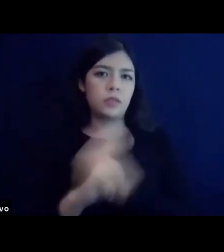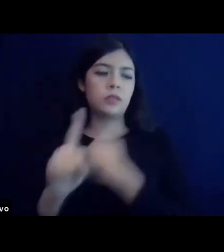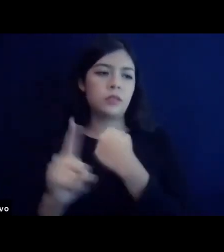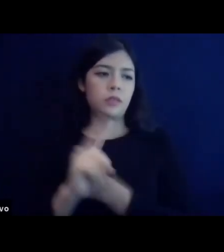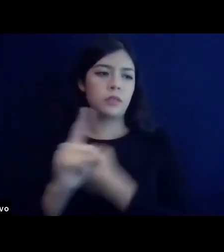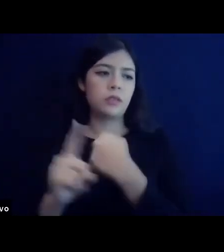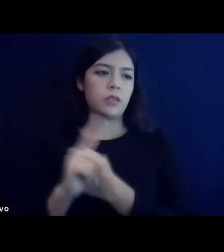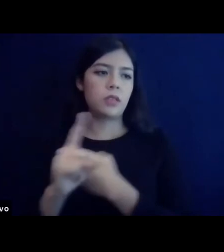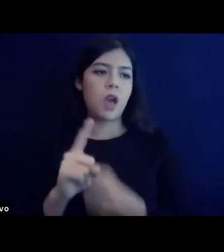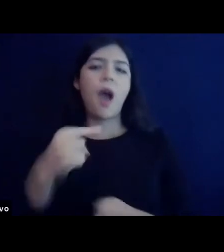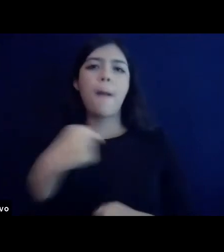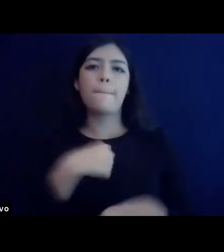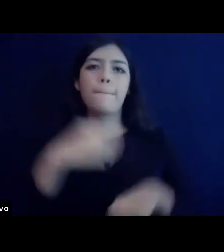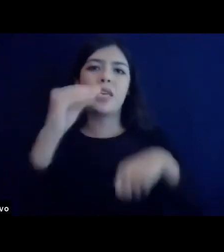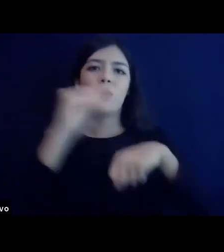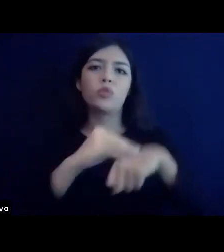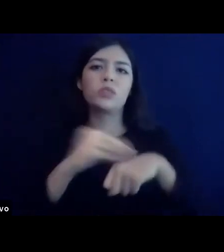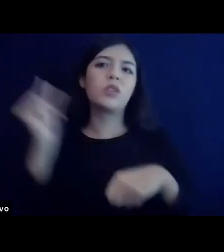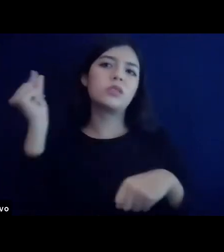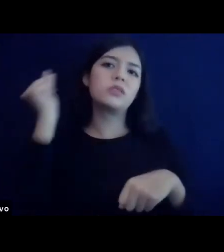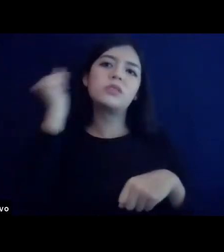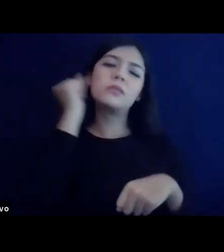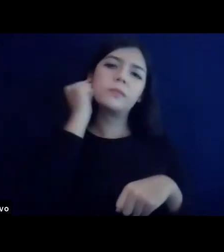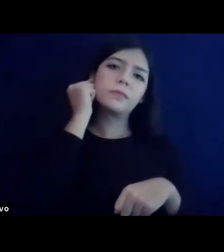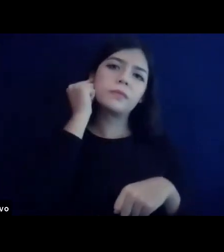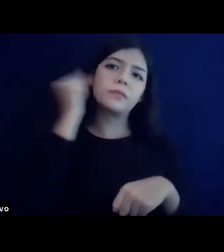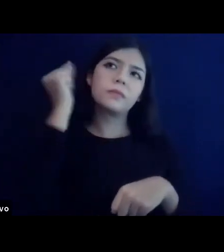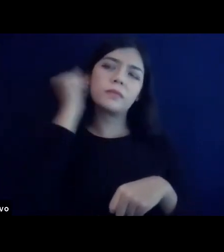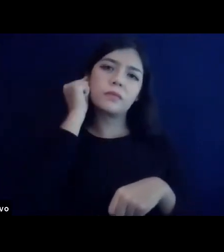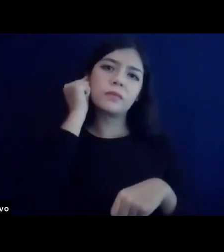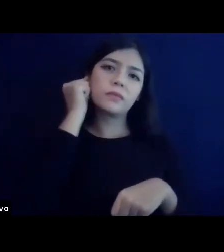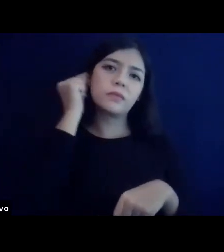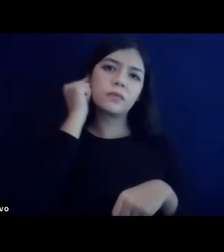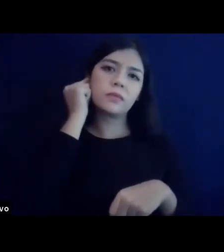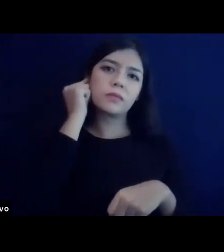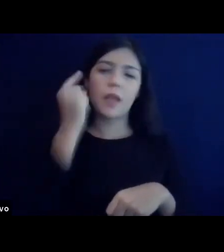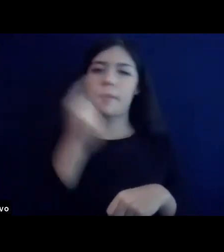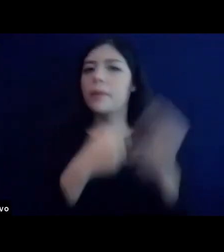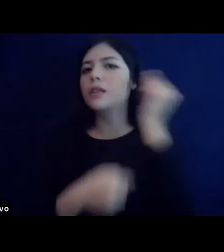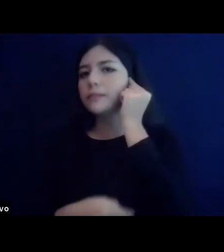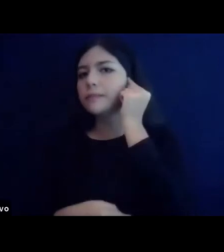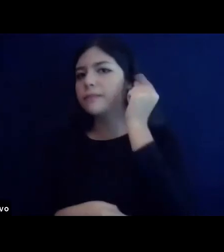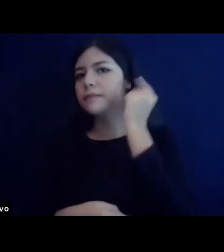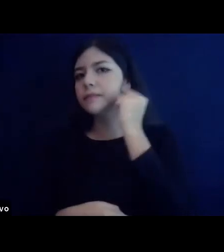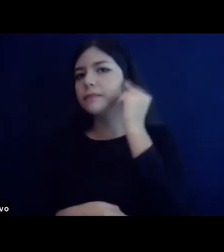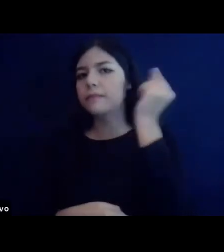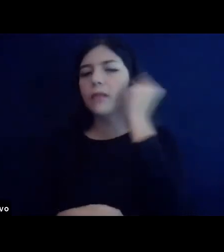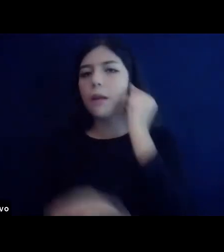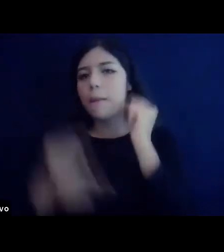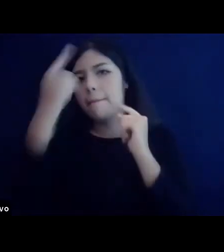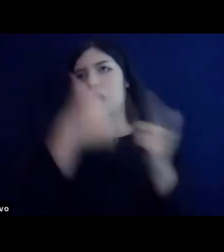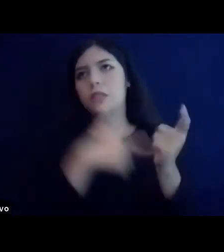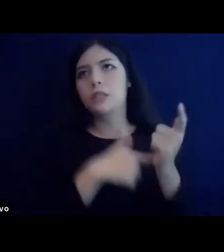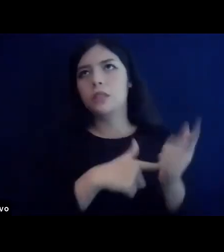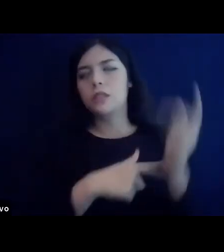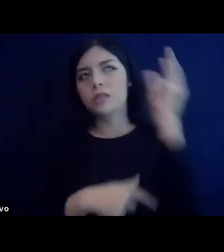me colocara un audífono para poder seguir escuchando en el oído izquierdo y otro